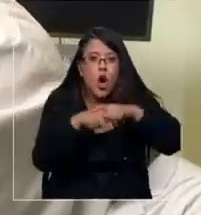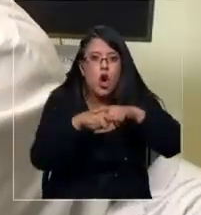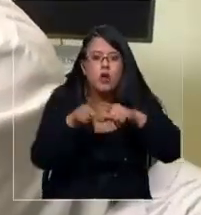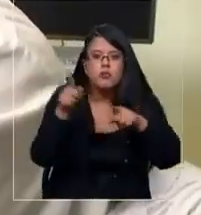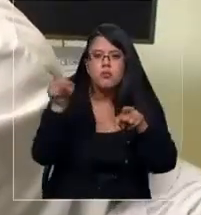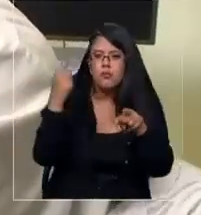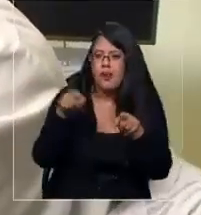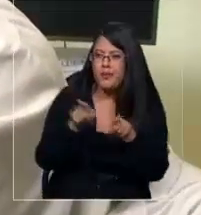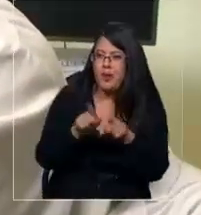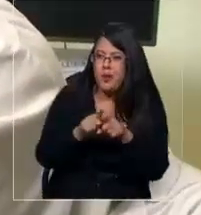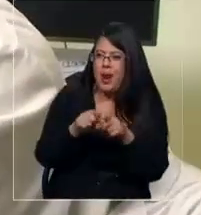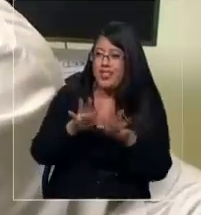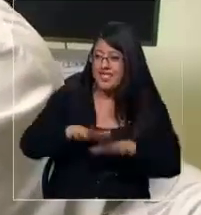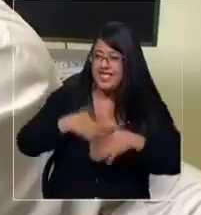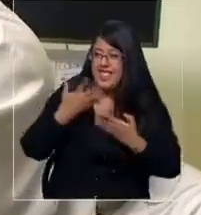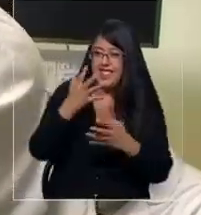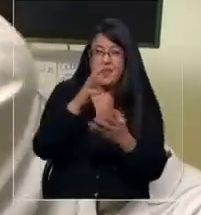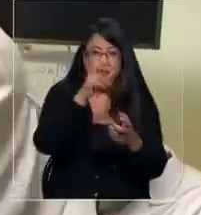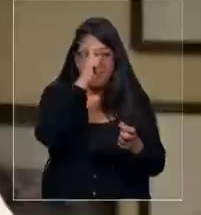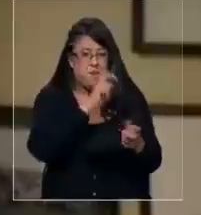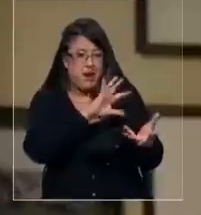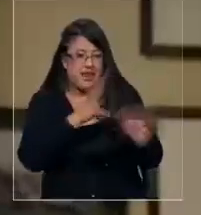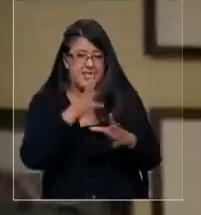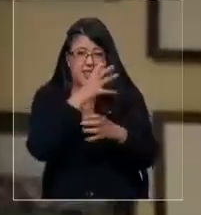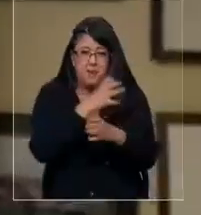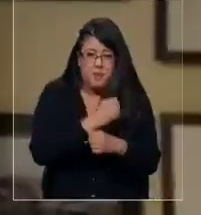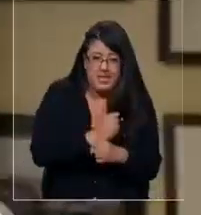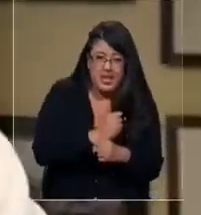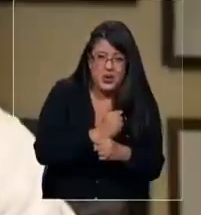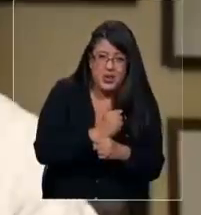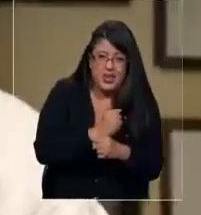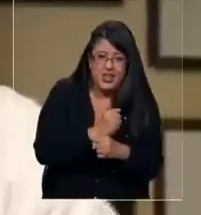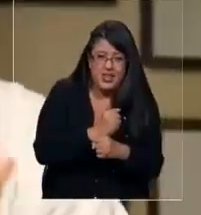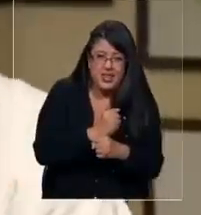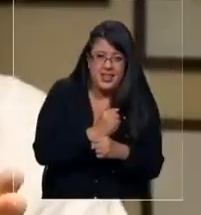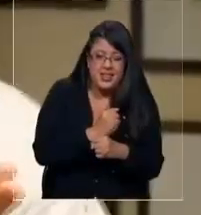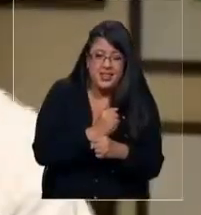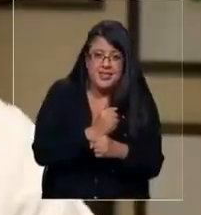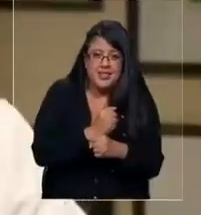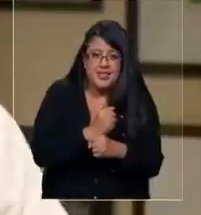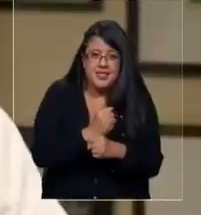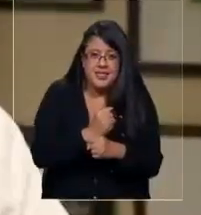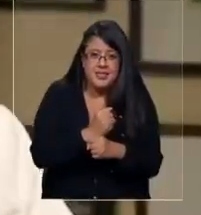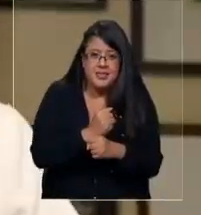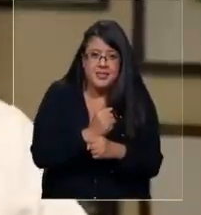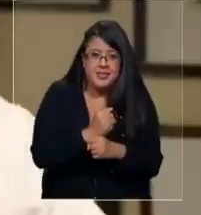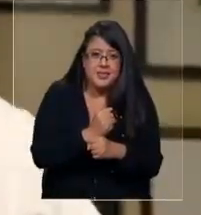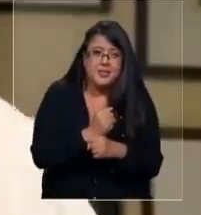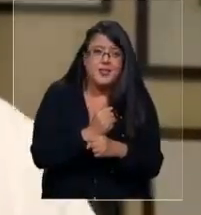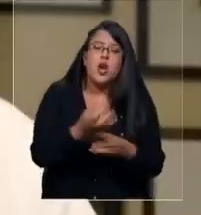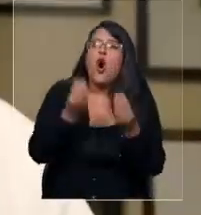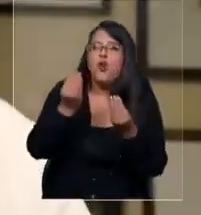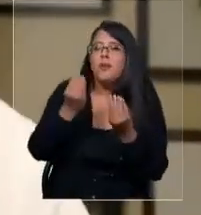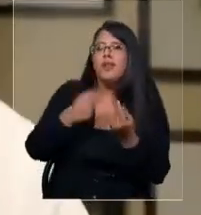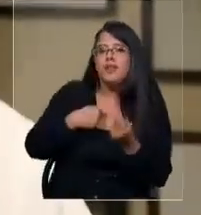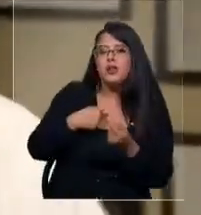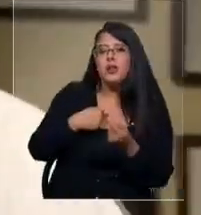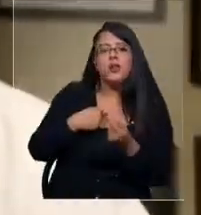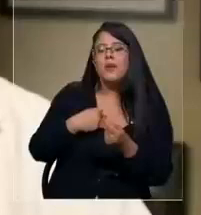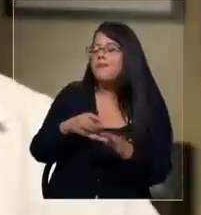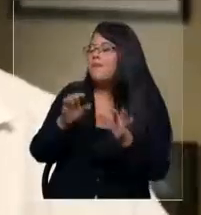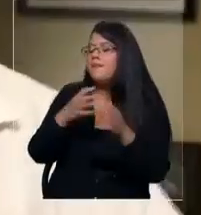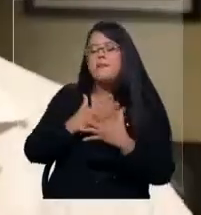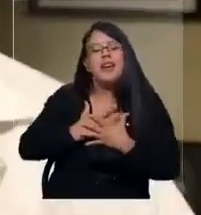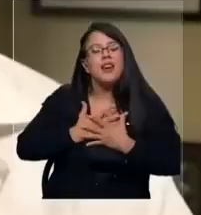al investigar en estas condiciones? Bueno, completamente. Bueno, obviamente toda mi admiración para Alexis Sánchez y muchas